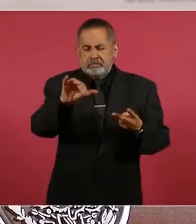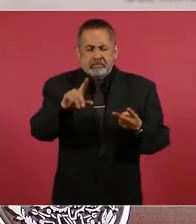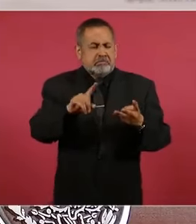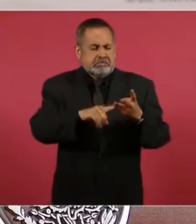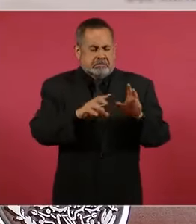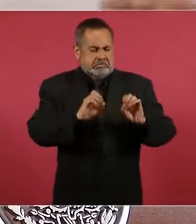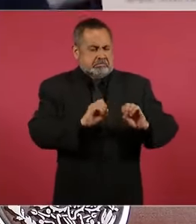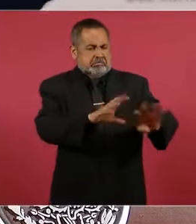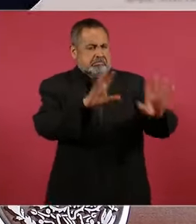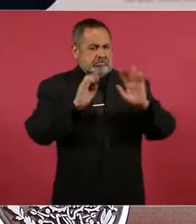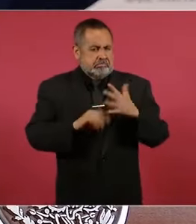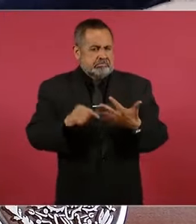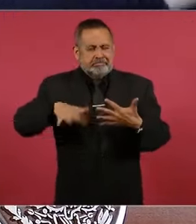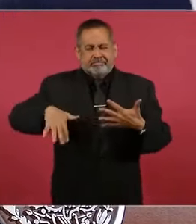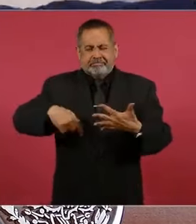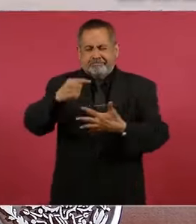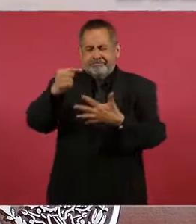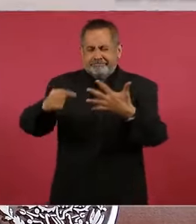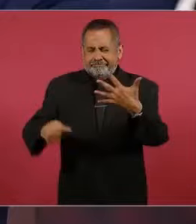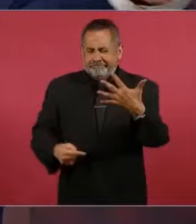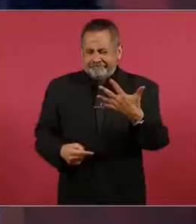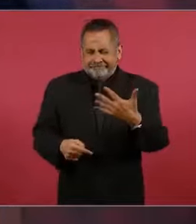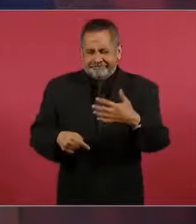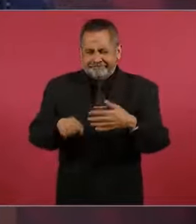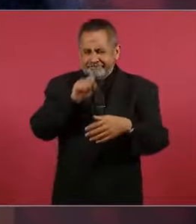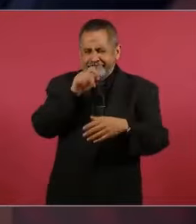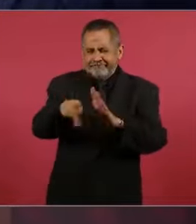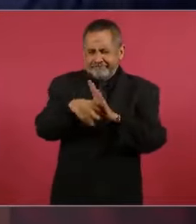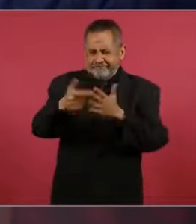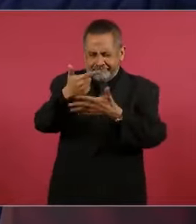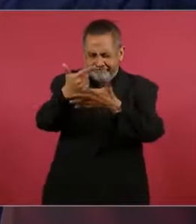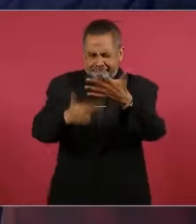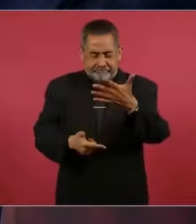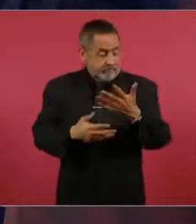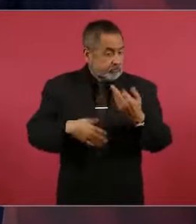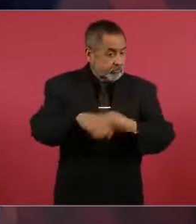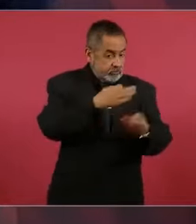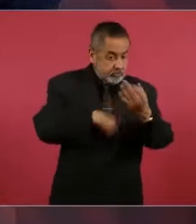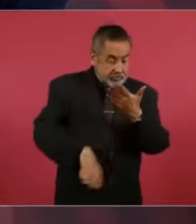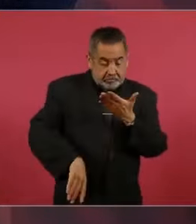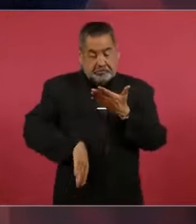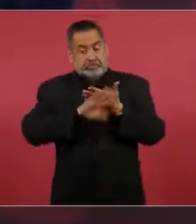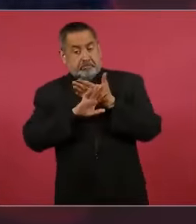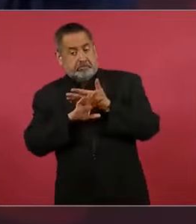nadie. Todos estos que mencionaste del Universal, todos en contra